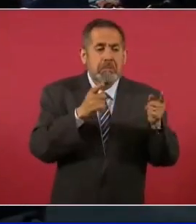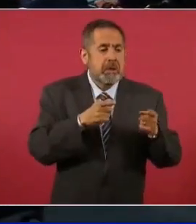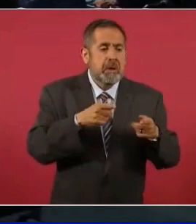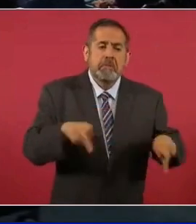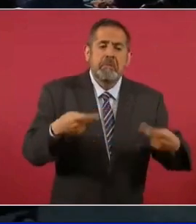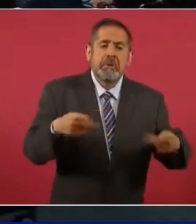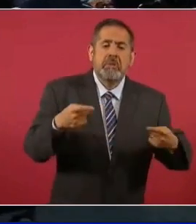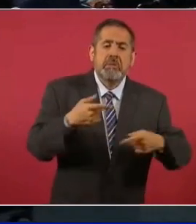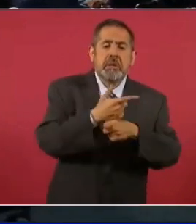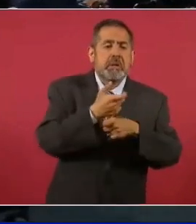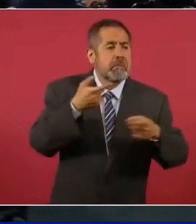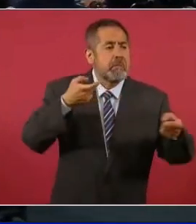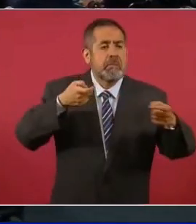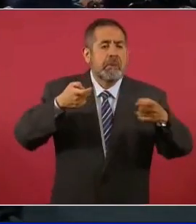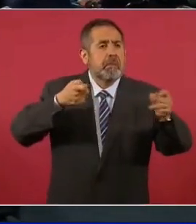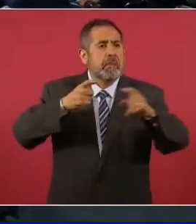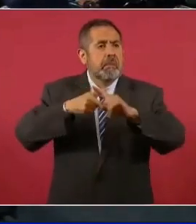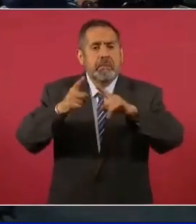armería